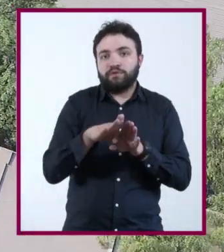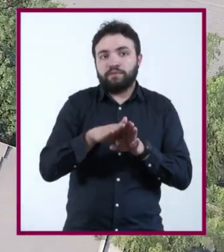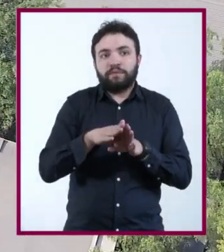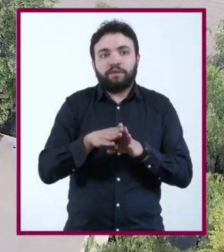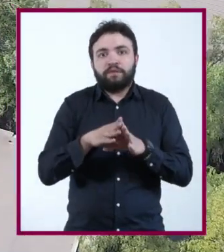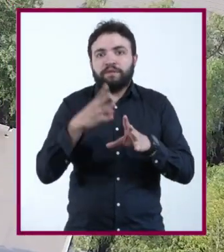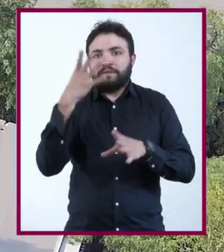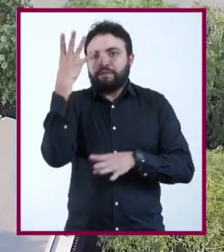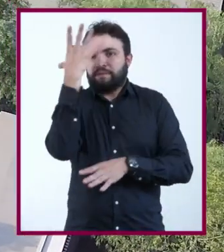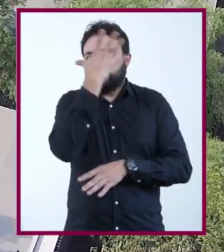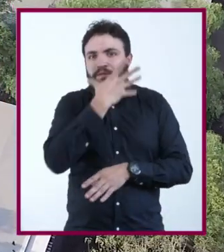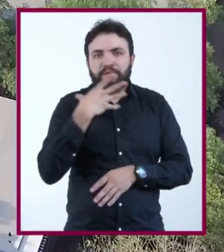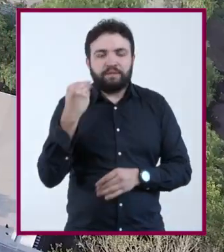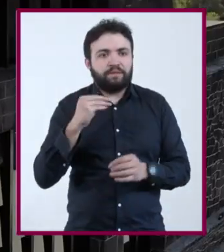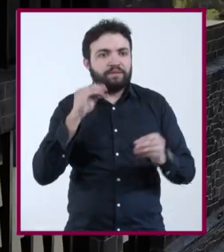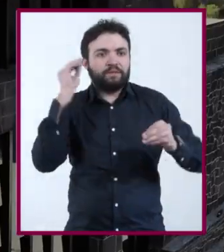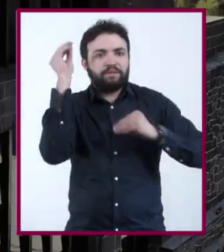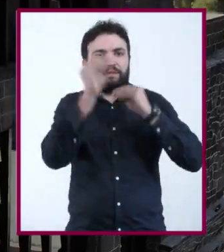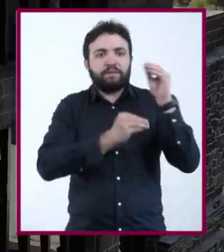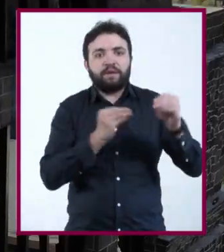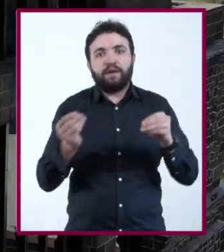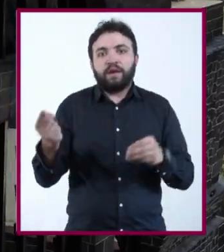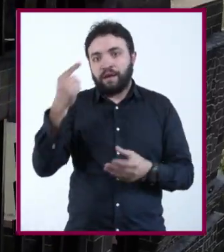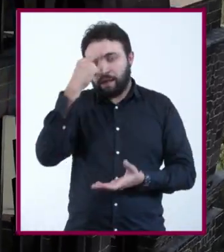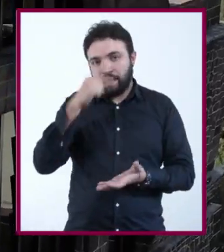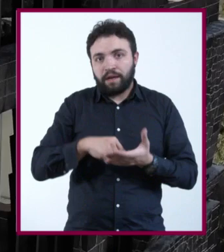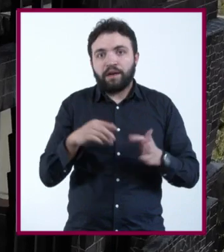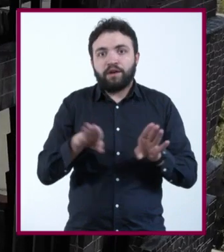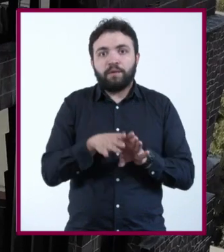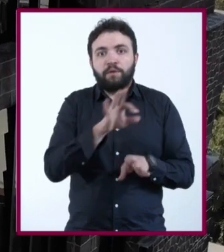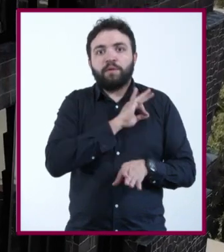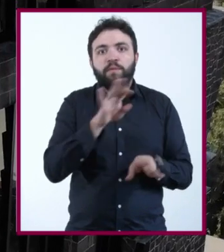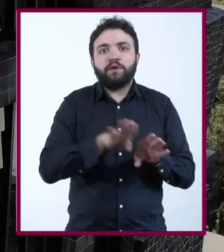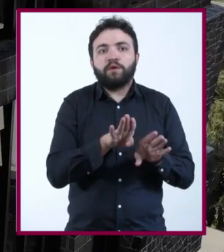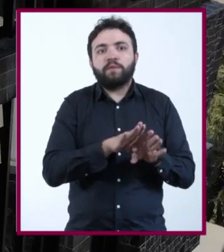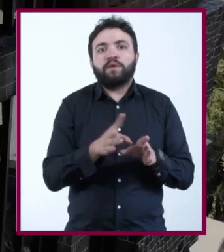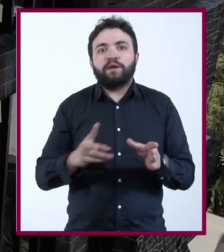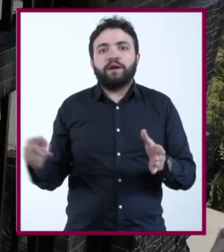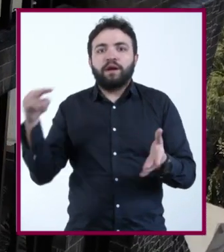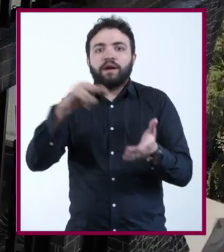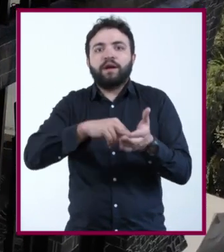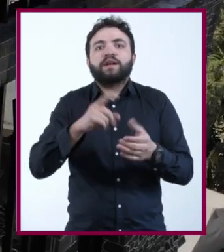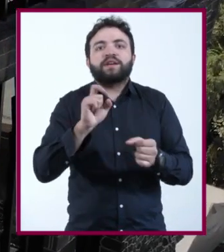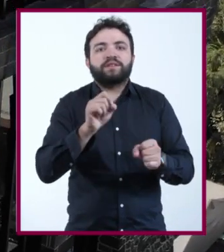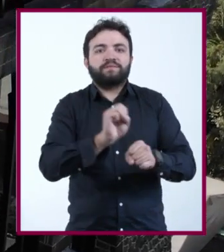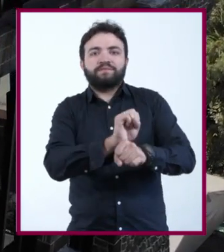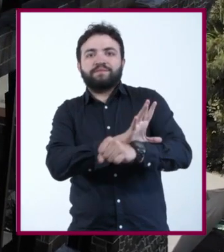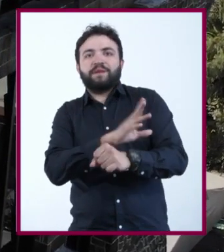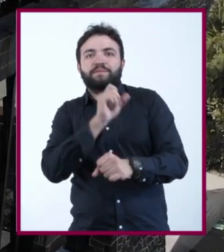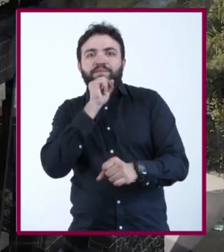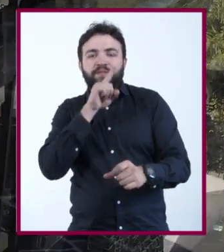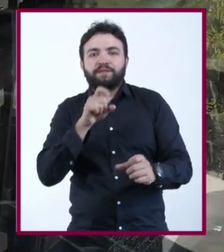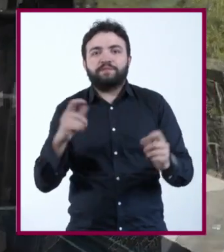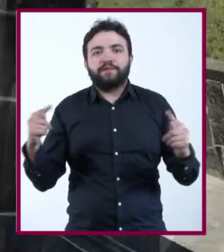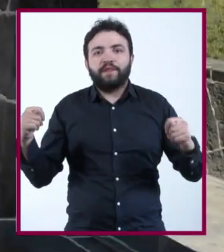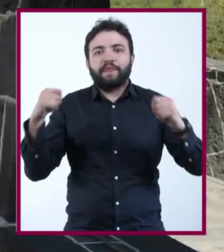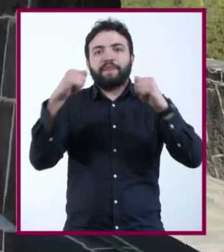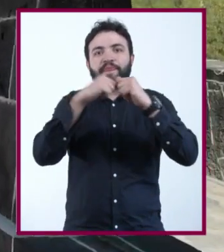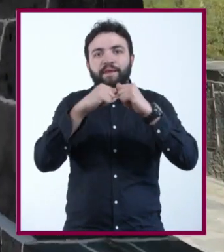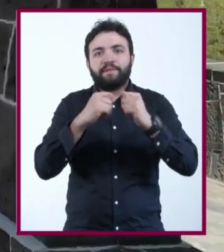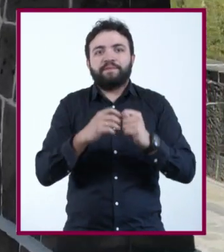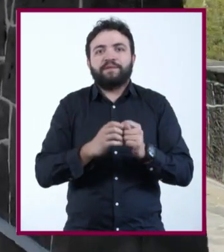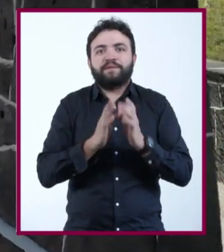obra maestra tridimensional y que iba a poder generar este sentido de espiritualidad que uno encuentra en una iglesia,